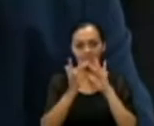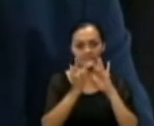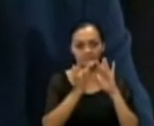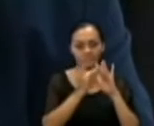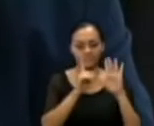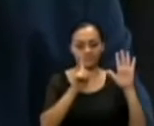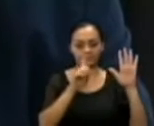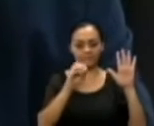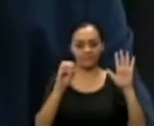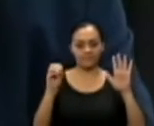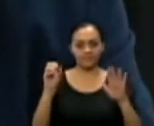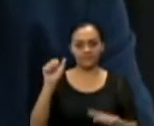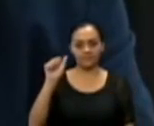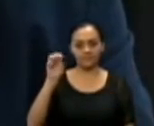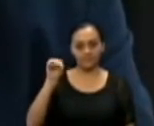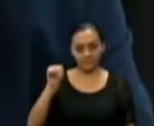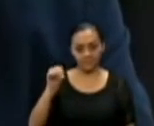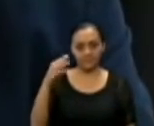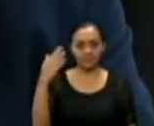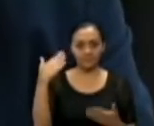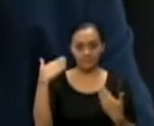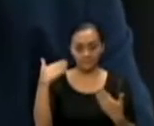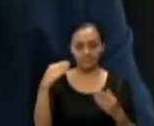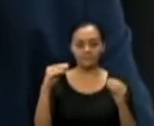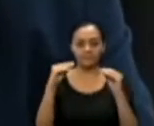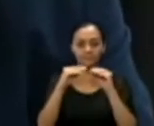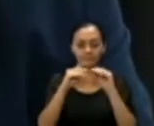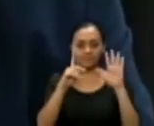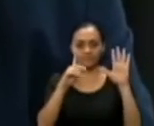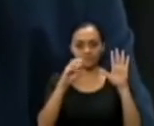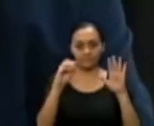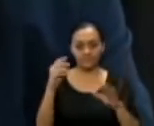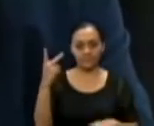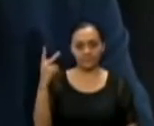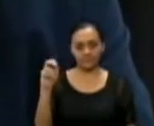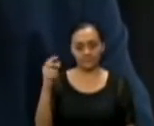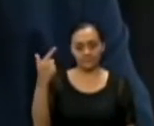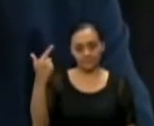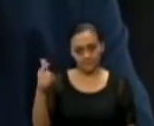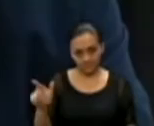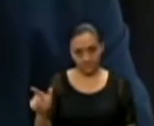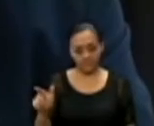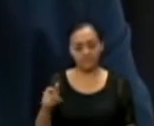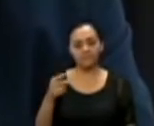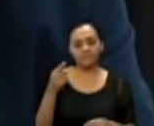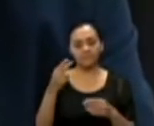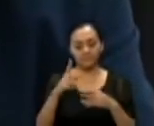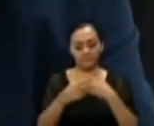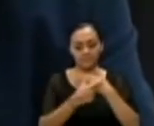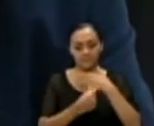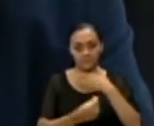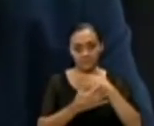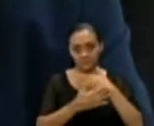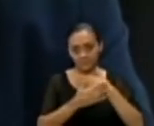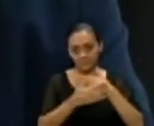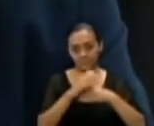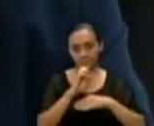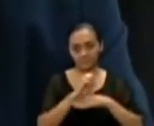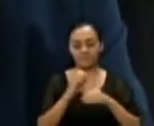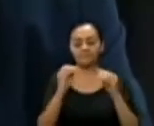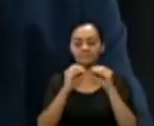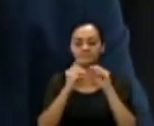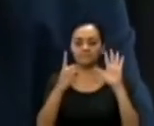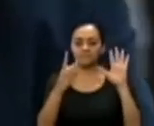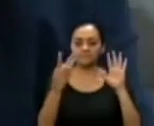m para guayaquil su zona de influencia 620 loja igualmente la zona sur del país y 640